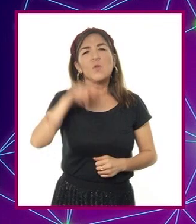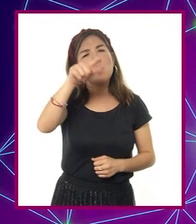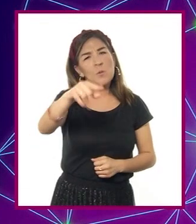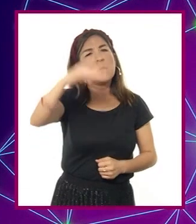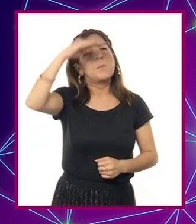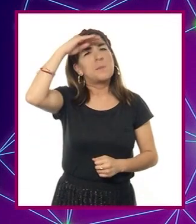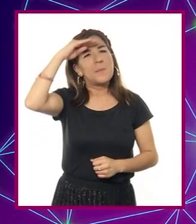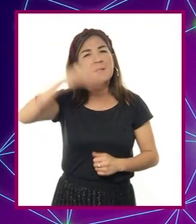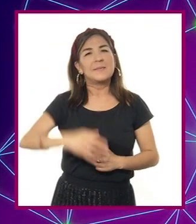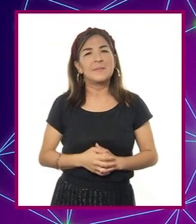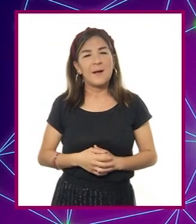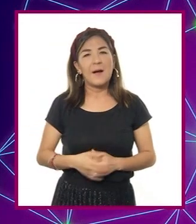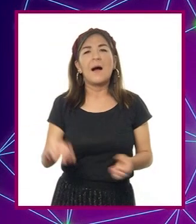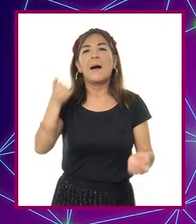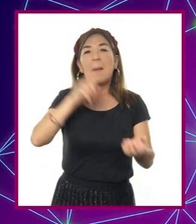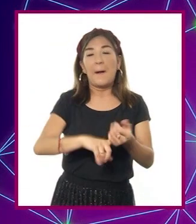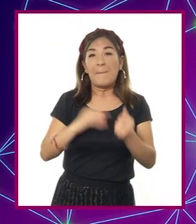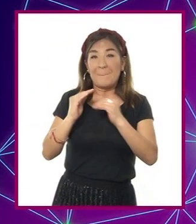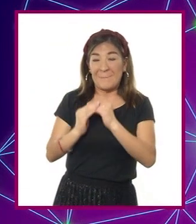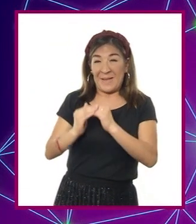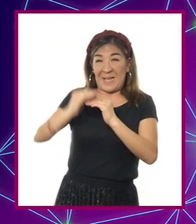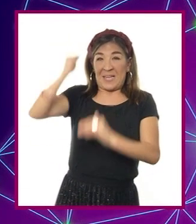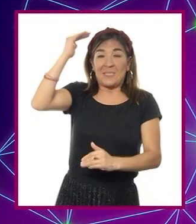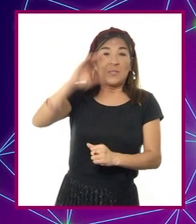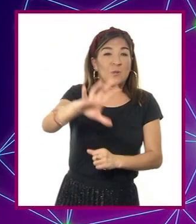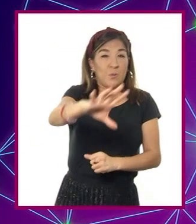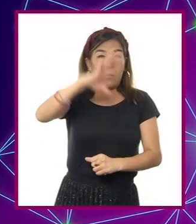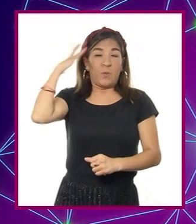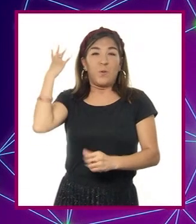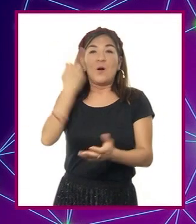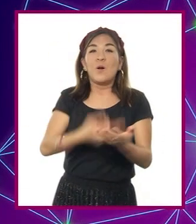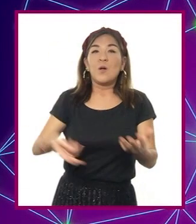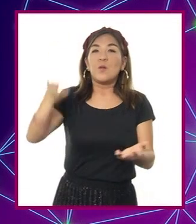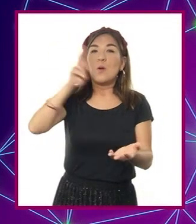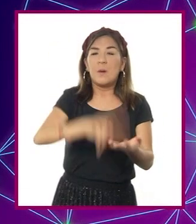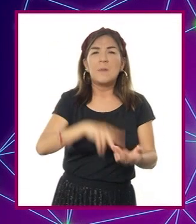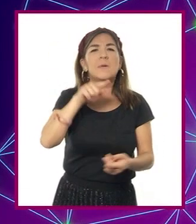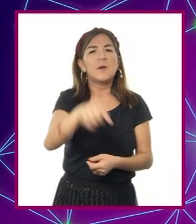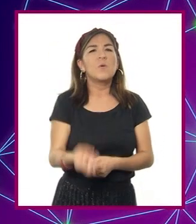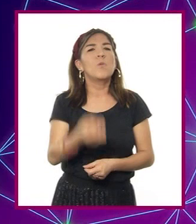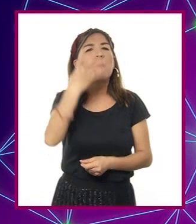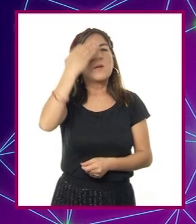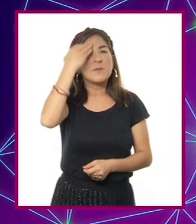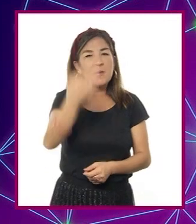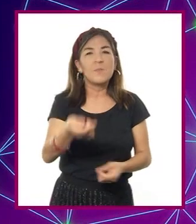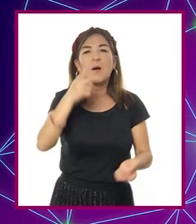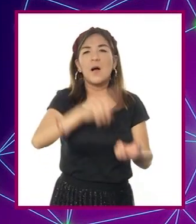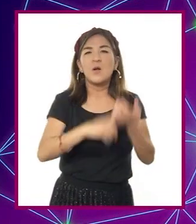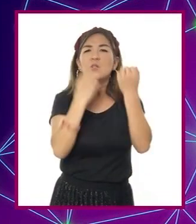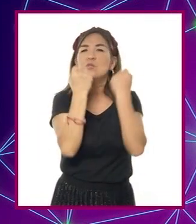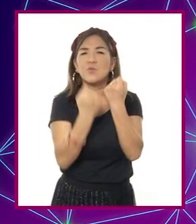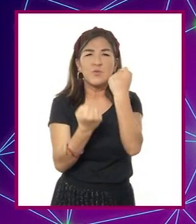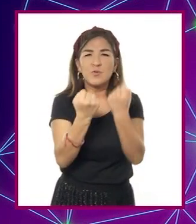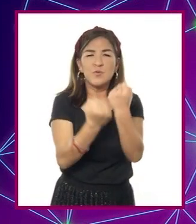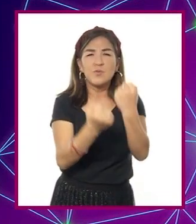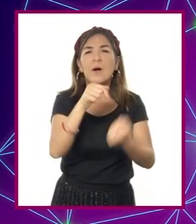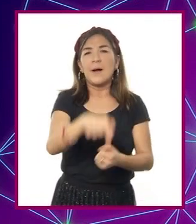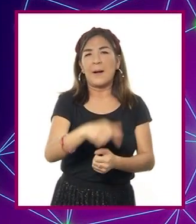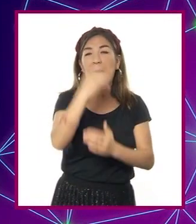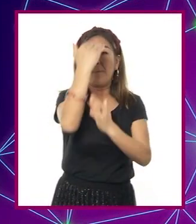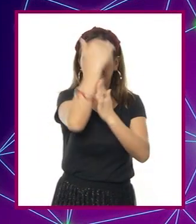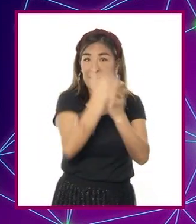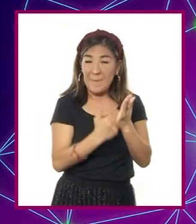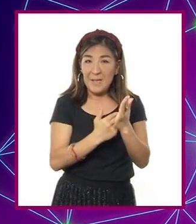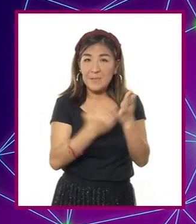¿Piensan que si aumenta la velocidad al doble, el tiempo empleado para hacer el recorrido se